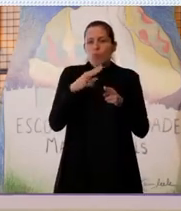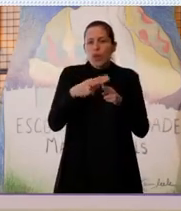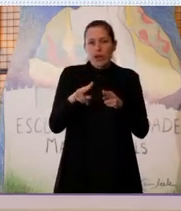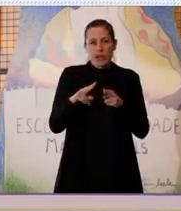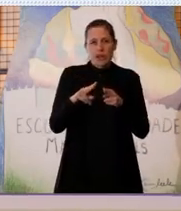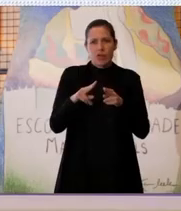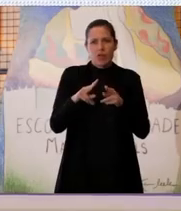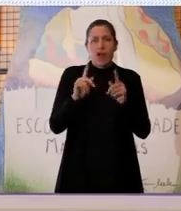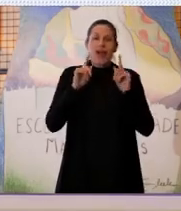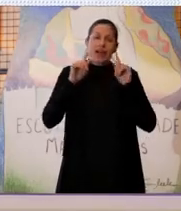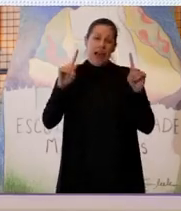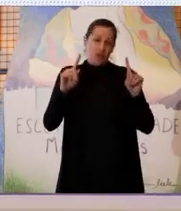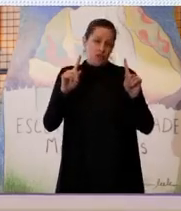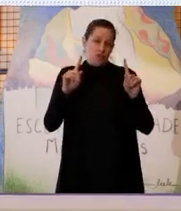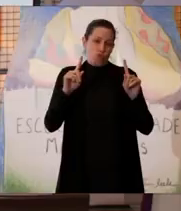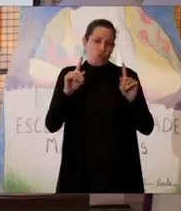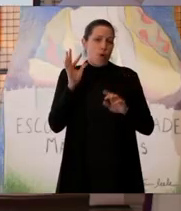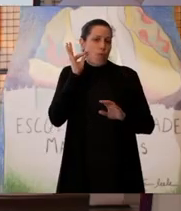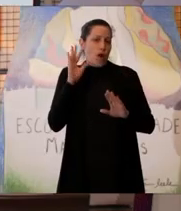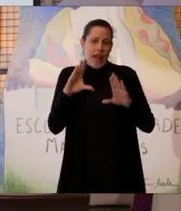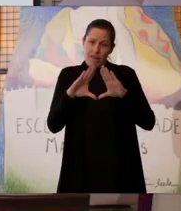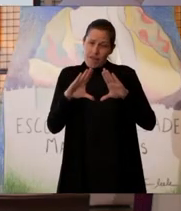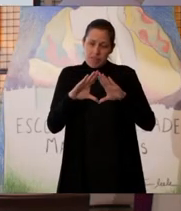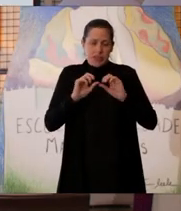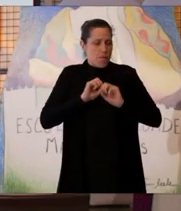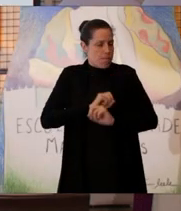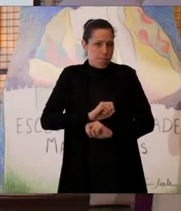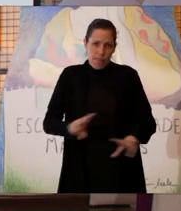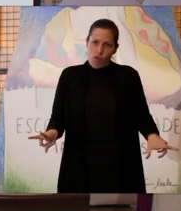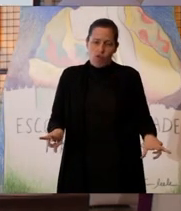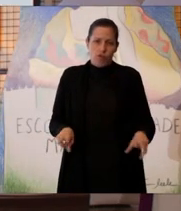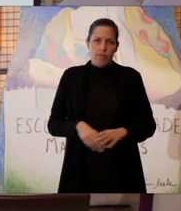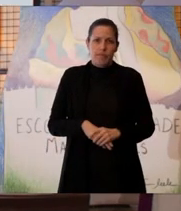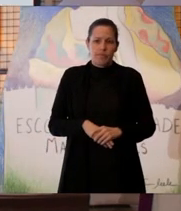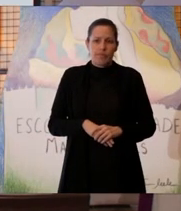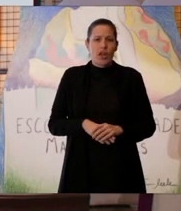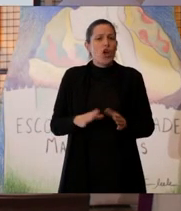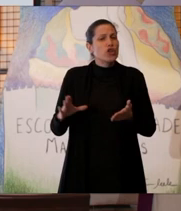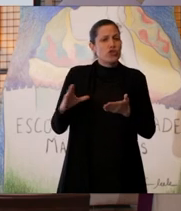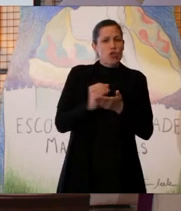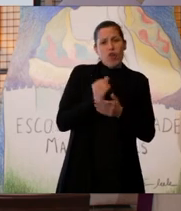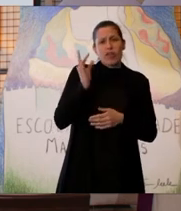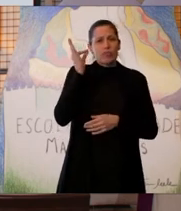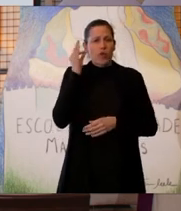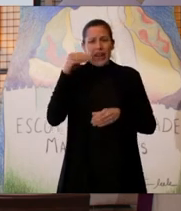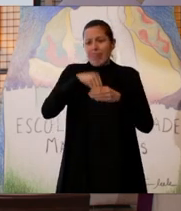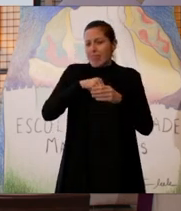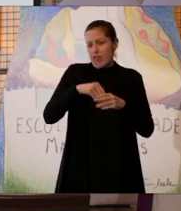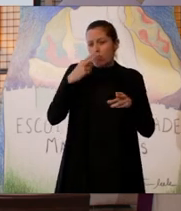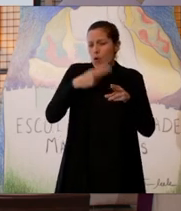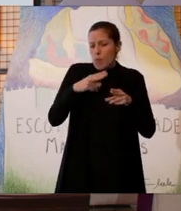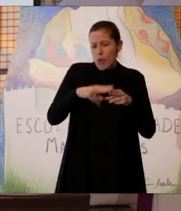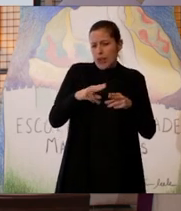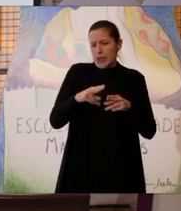de las mujeres feministas para todas las mujeres es difícil estar en política pero para las mujeres feministas mucho más Porque